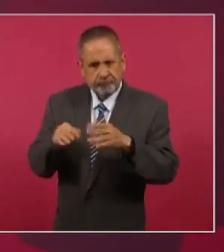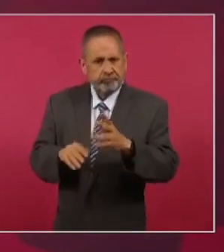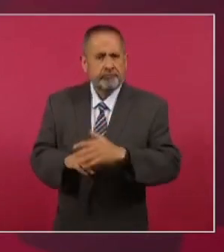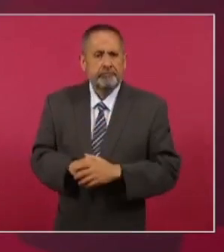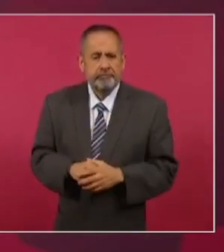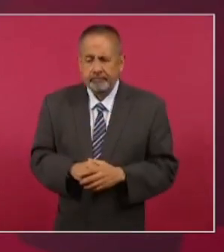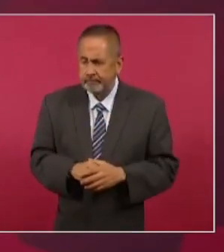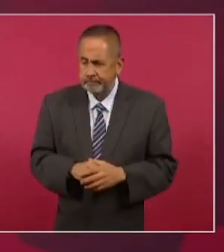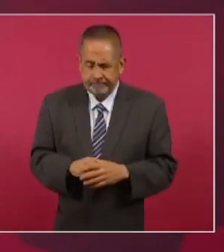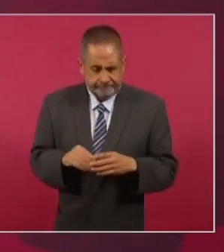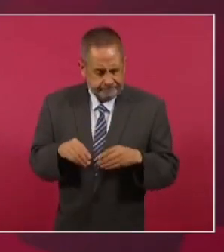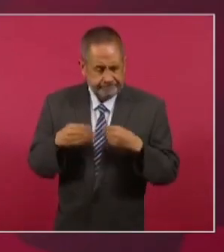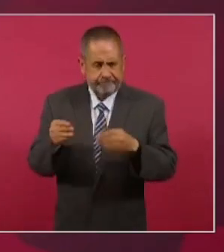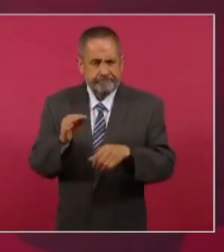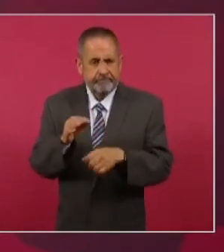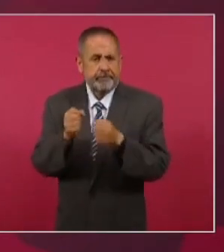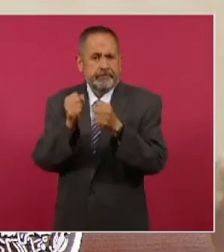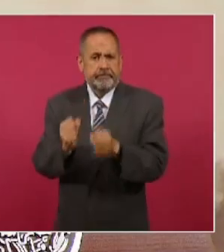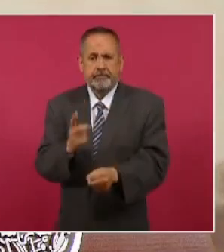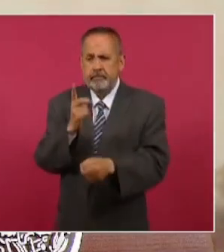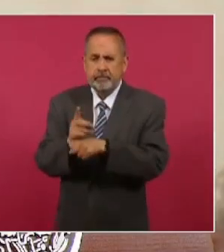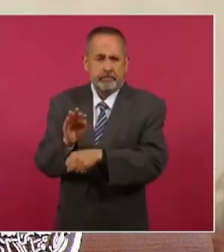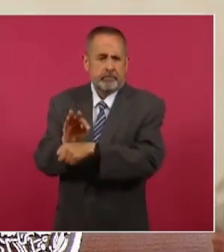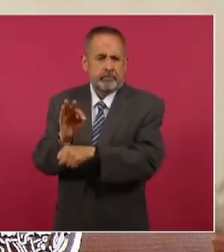garantizando la seguridad